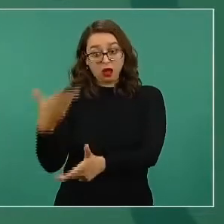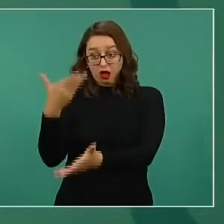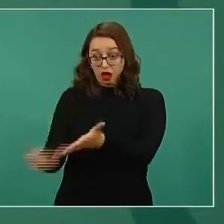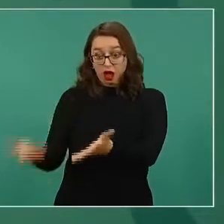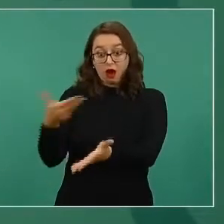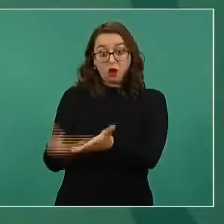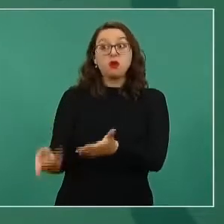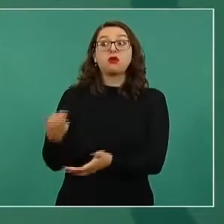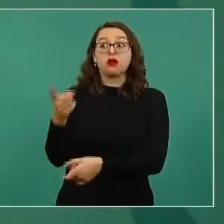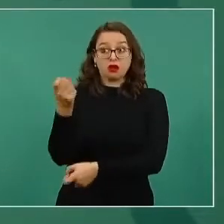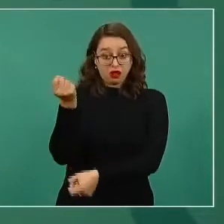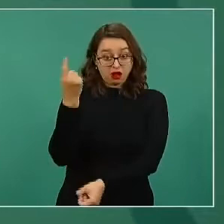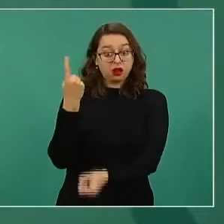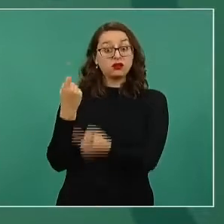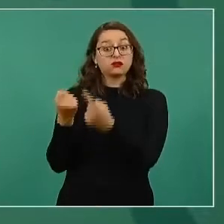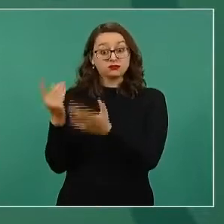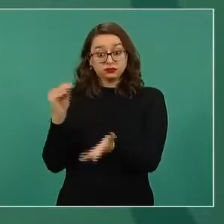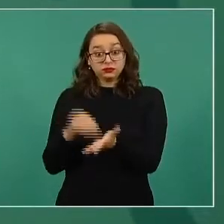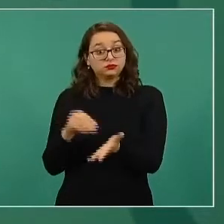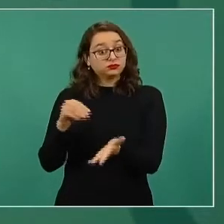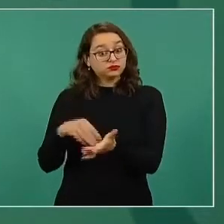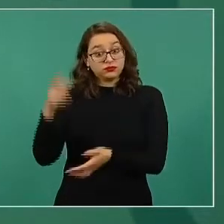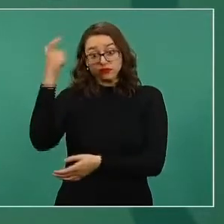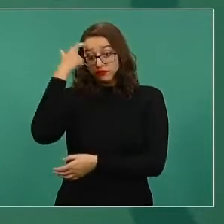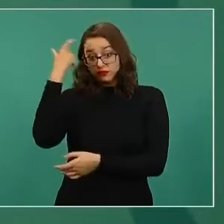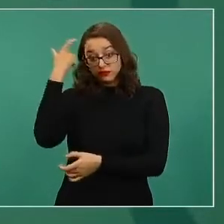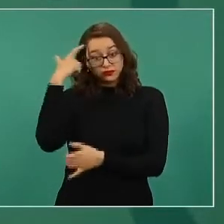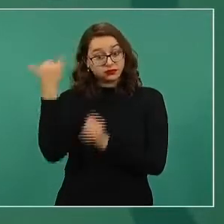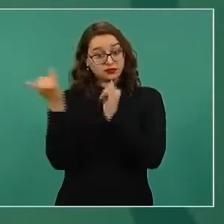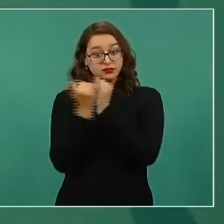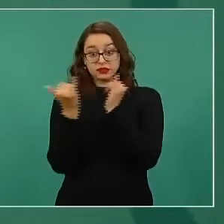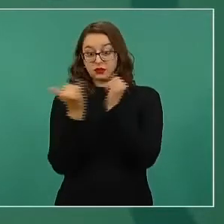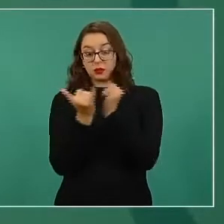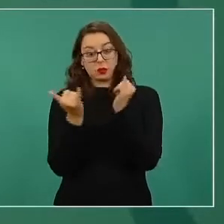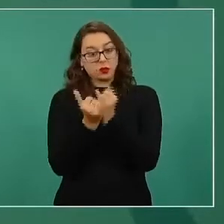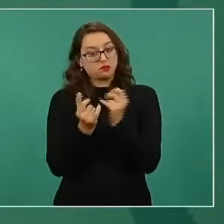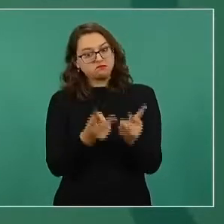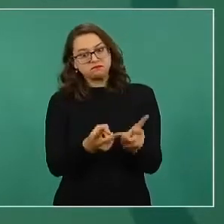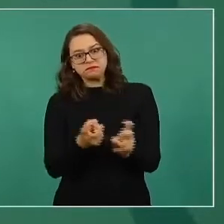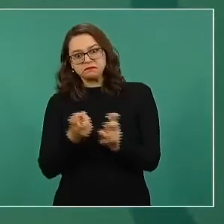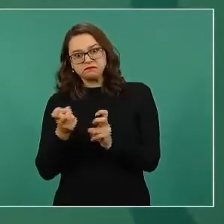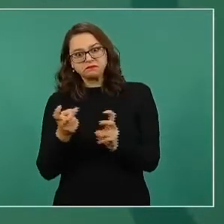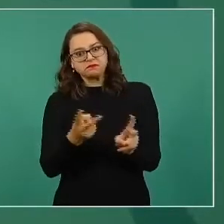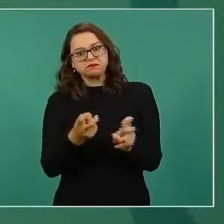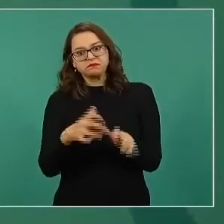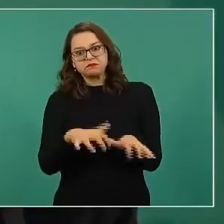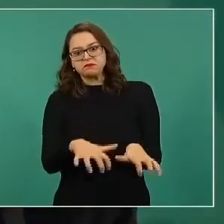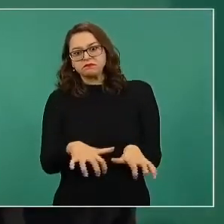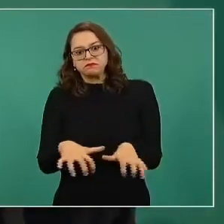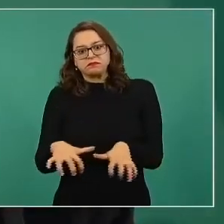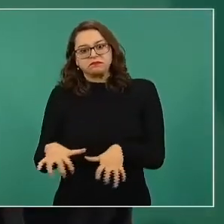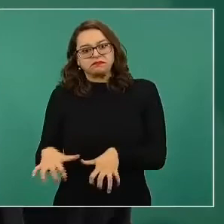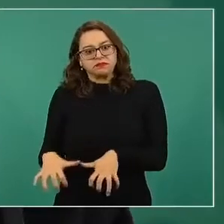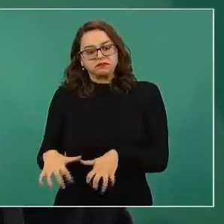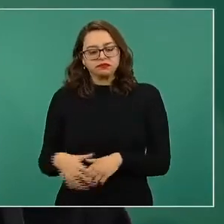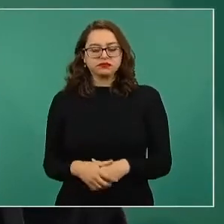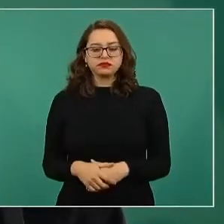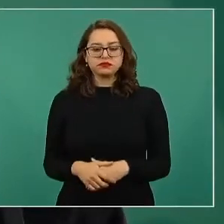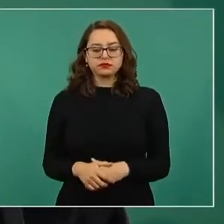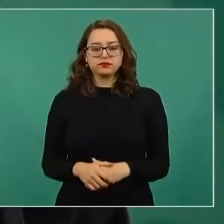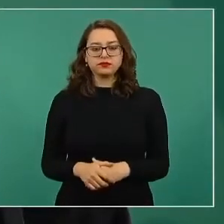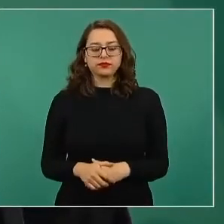algunos de los de arriba, de los potentados,